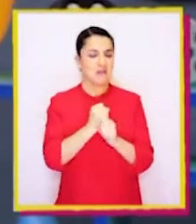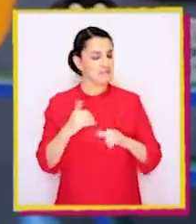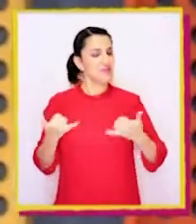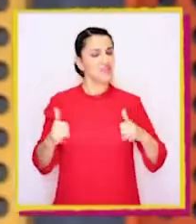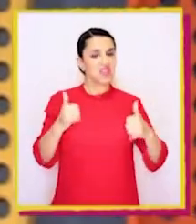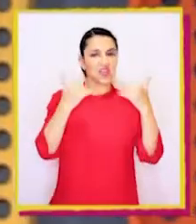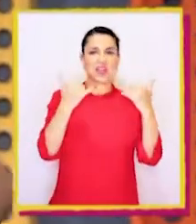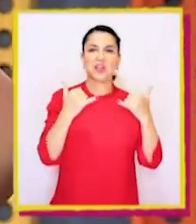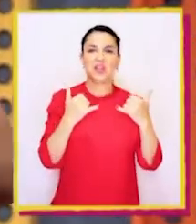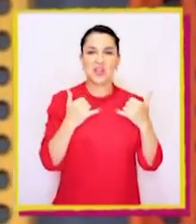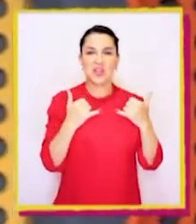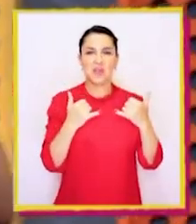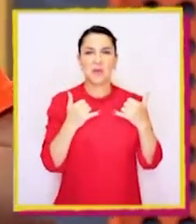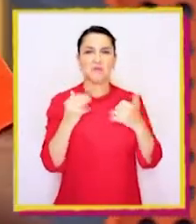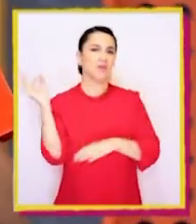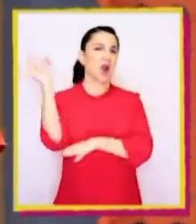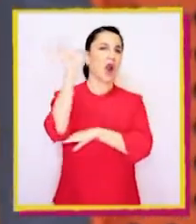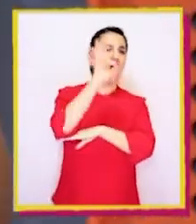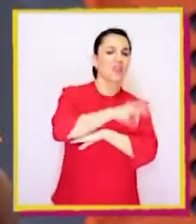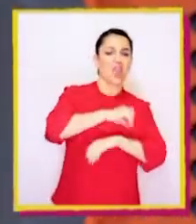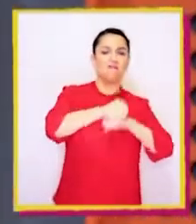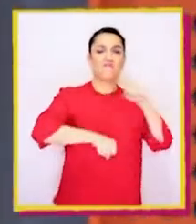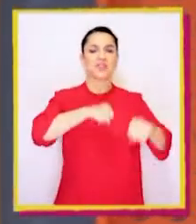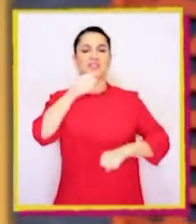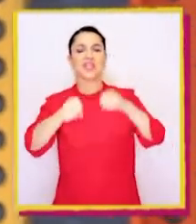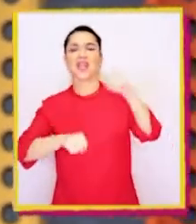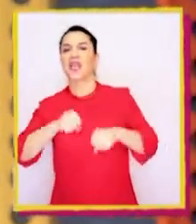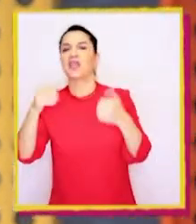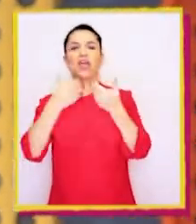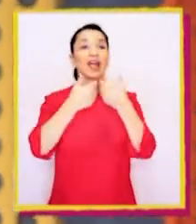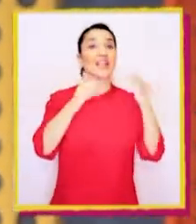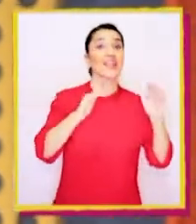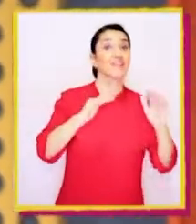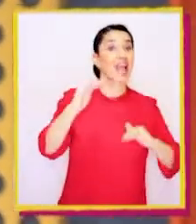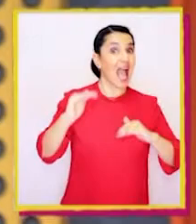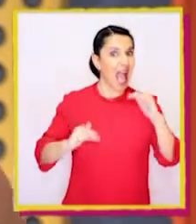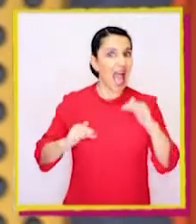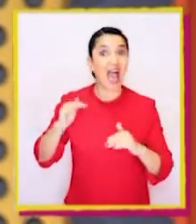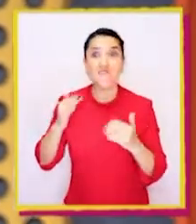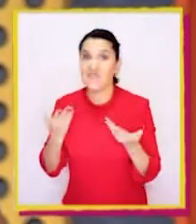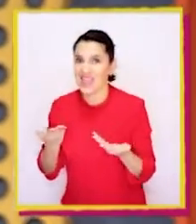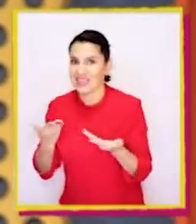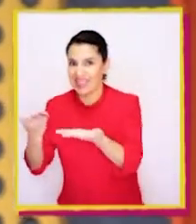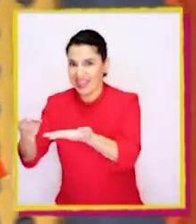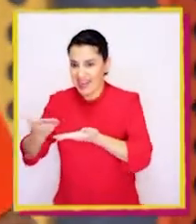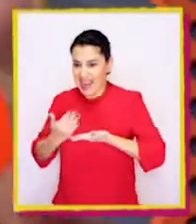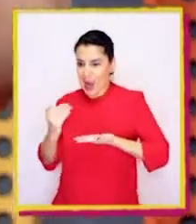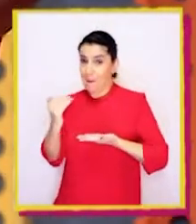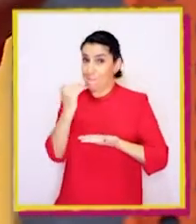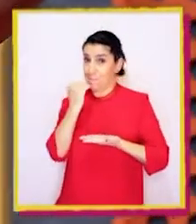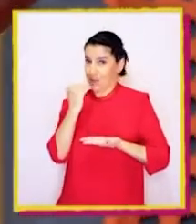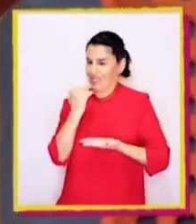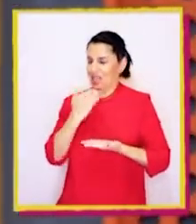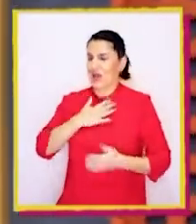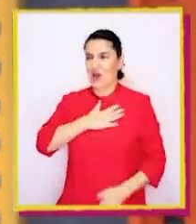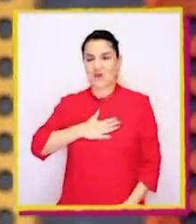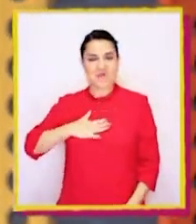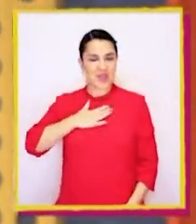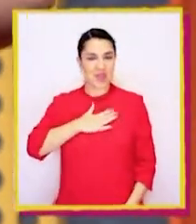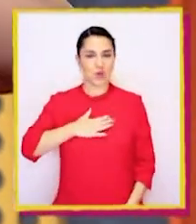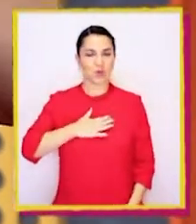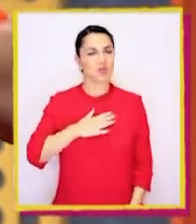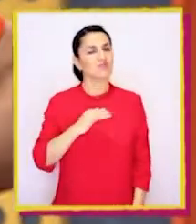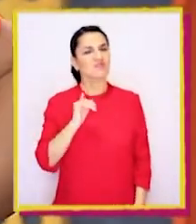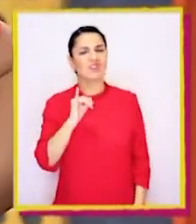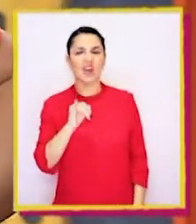¡Es muy entretenido! Ando todo el día en bicicleta, estoy al aire libre y a veces me regalan pizza, que me encanta. ¿Lo